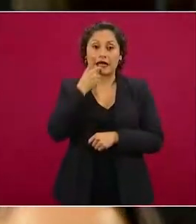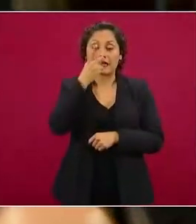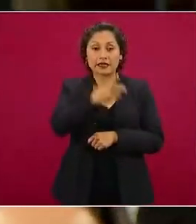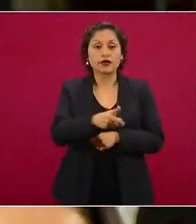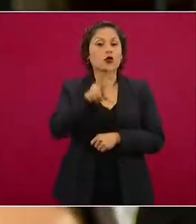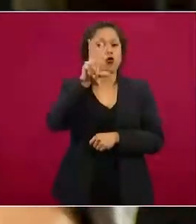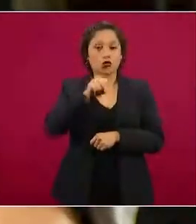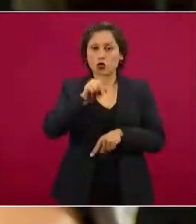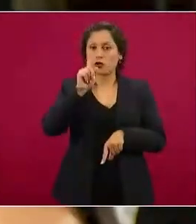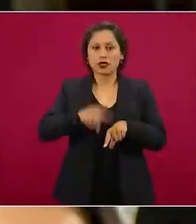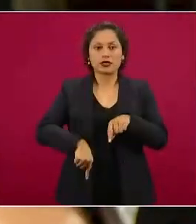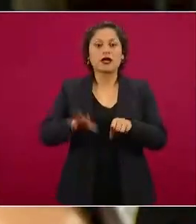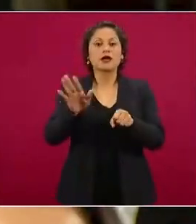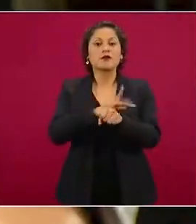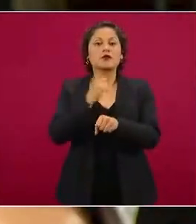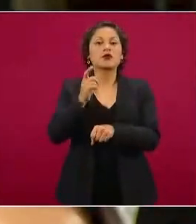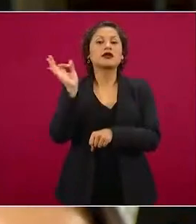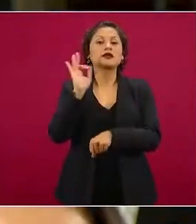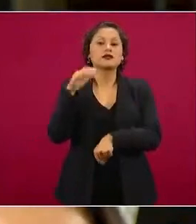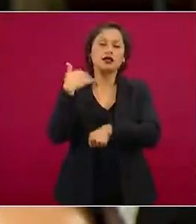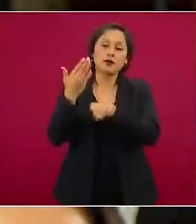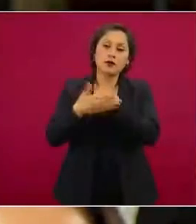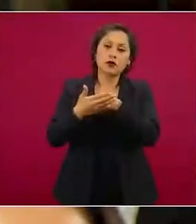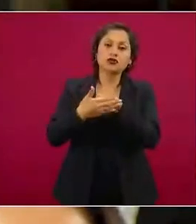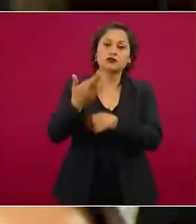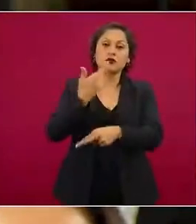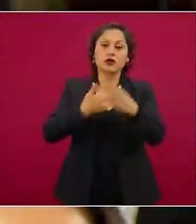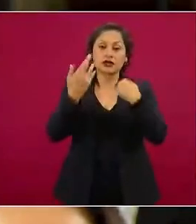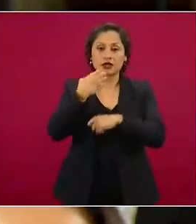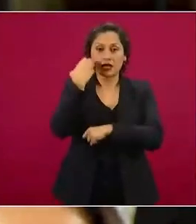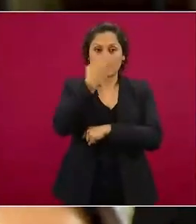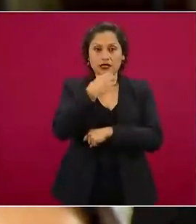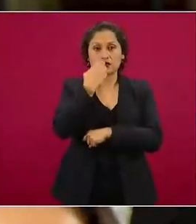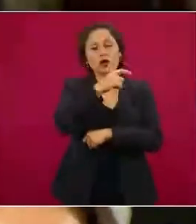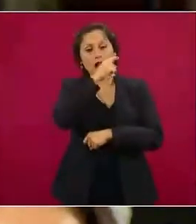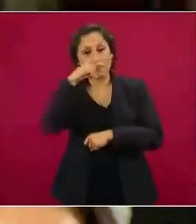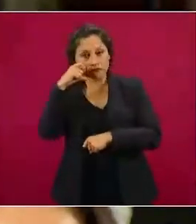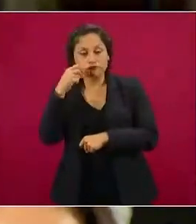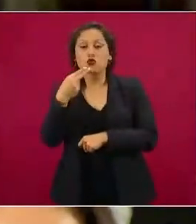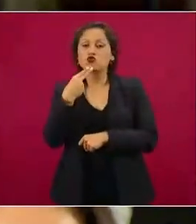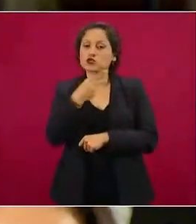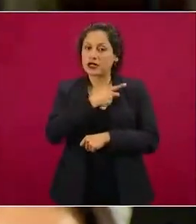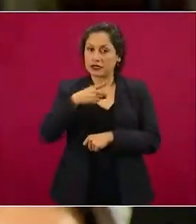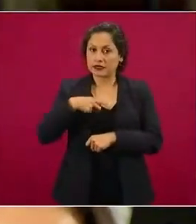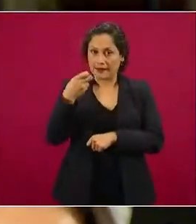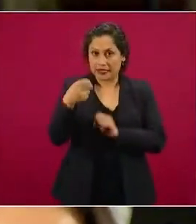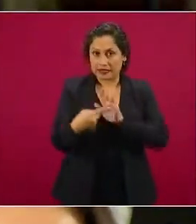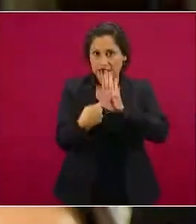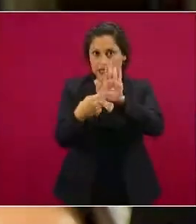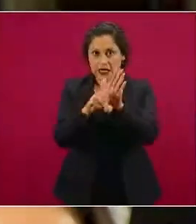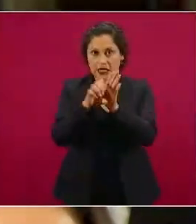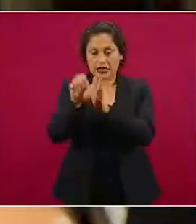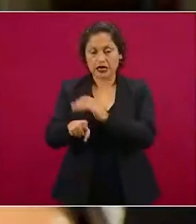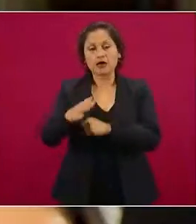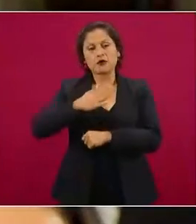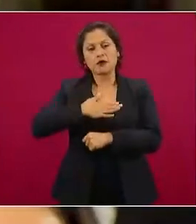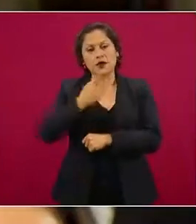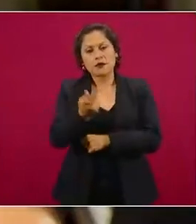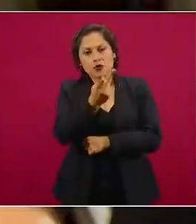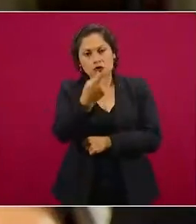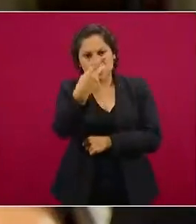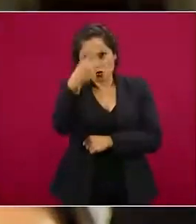que para el regreso a clases pues se utilice el cubrebocas y lo mejor es dar el ejemplo. Yo quiero preguntarle si, ¿qué opina usted, qué dice usted de